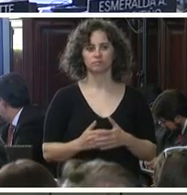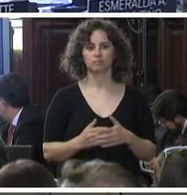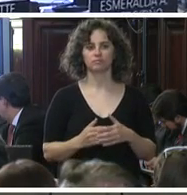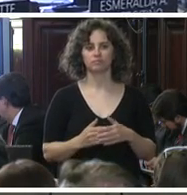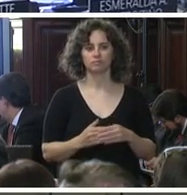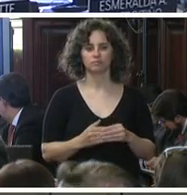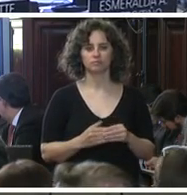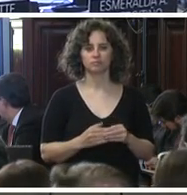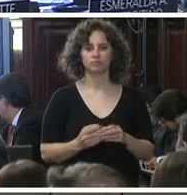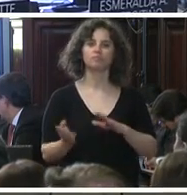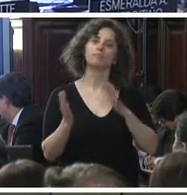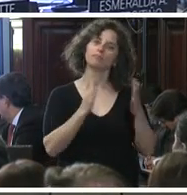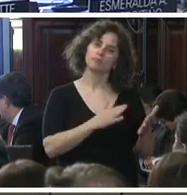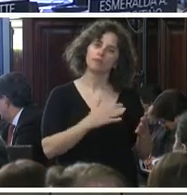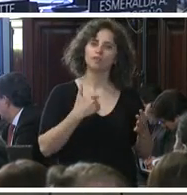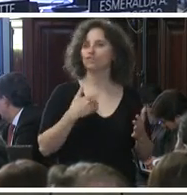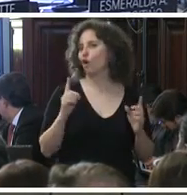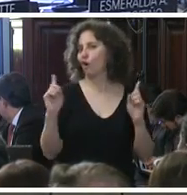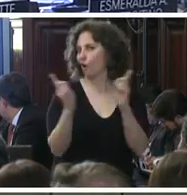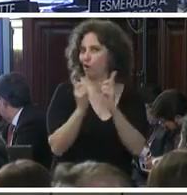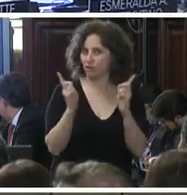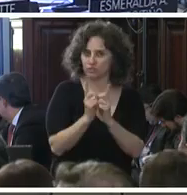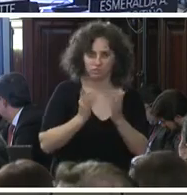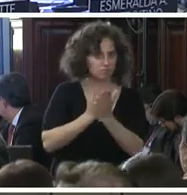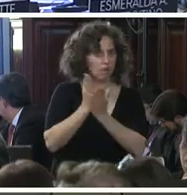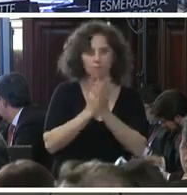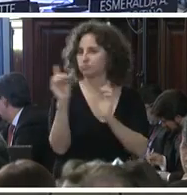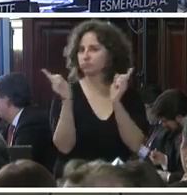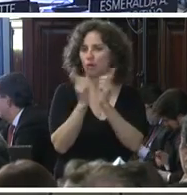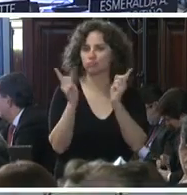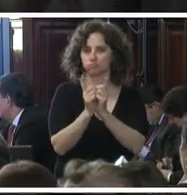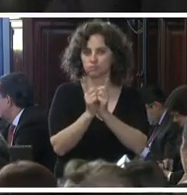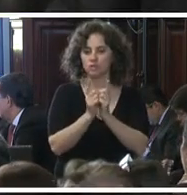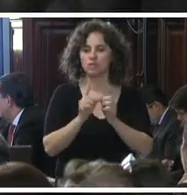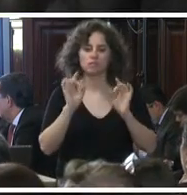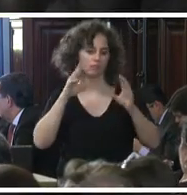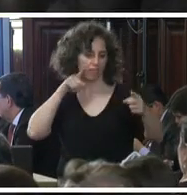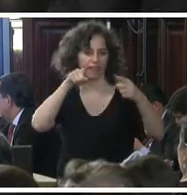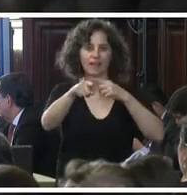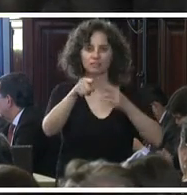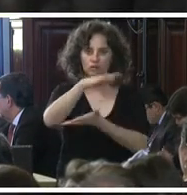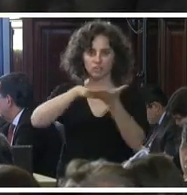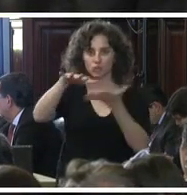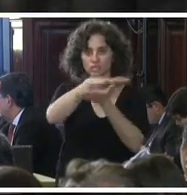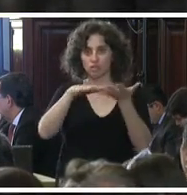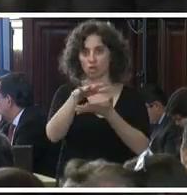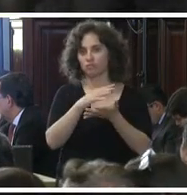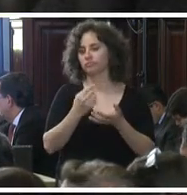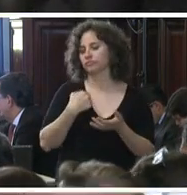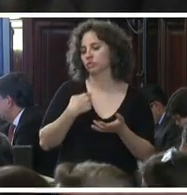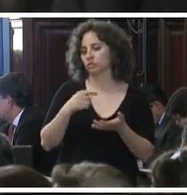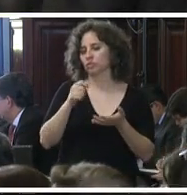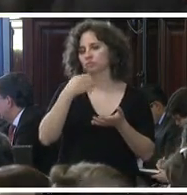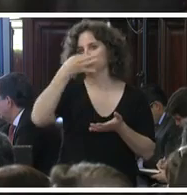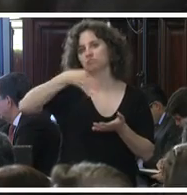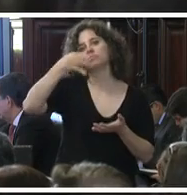bueno yo siempre voy muy concreto siempre voy muy concreto a los hechos y soy corre la torre en